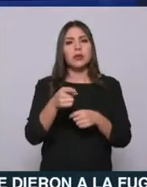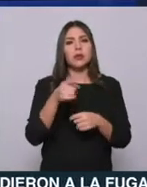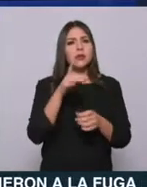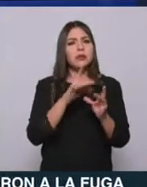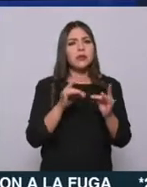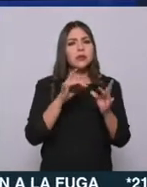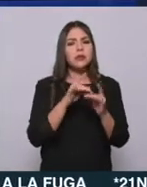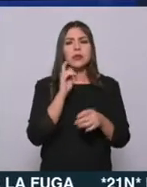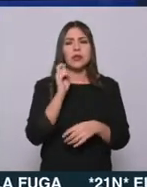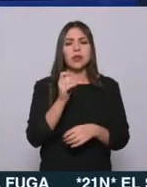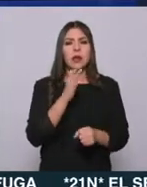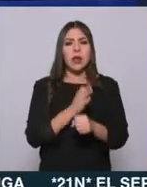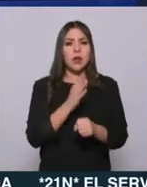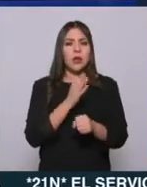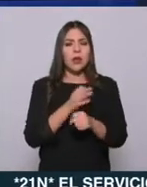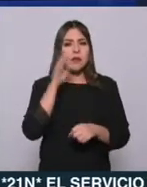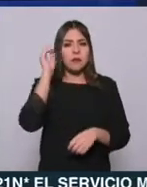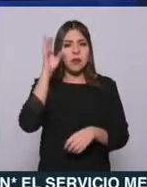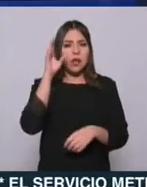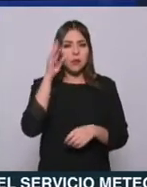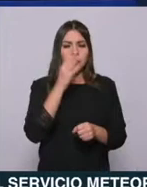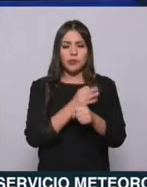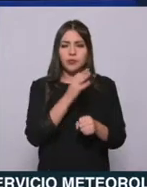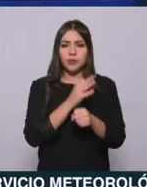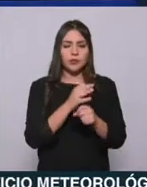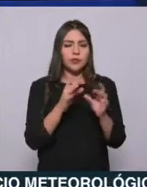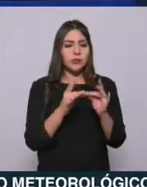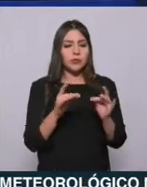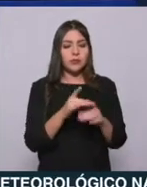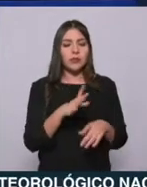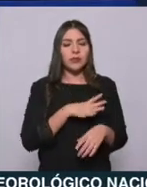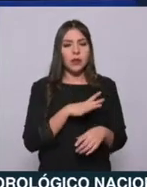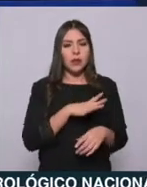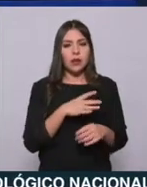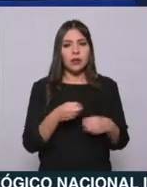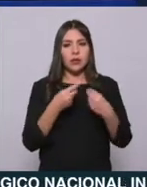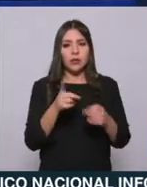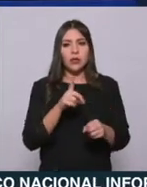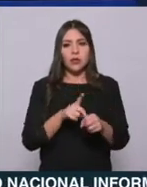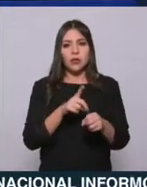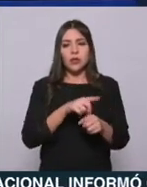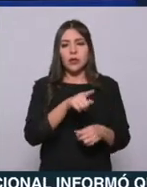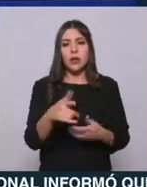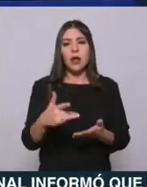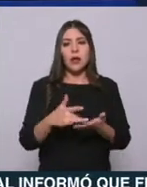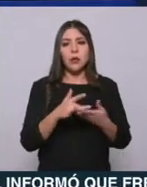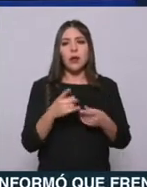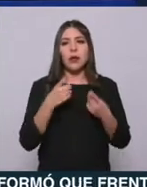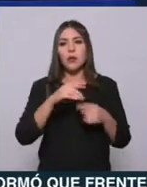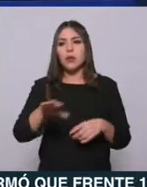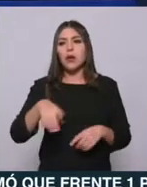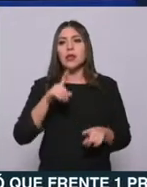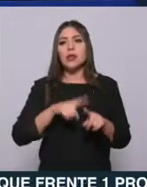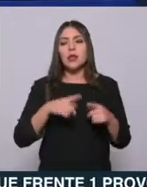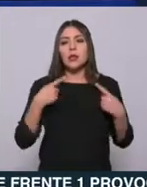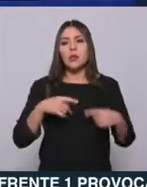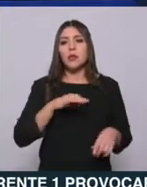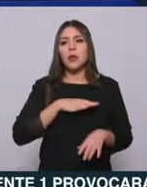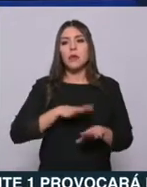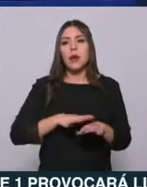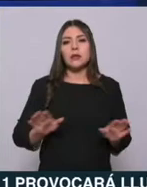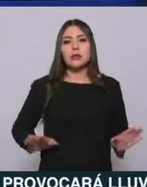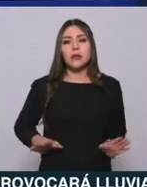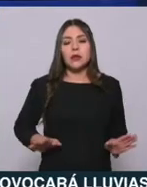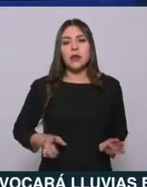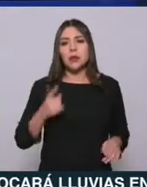teniendo una donación, que las características de nuestros pacientes, y ellos nos apoyan para encontrar los receptores más compatibles